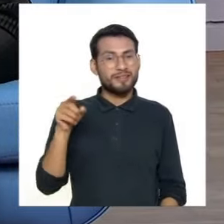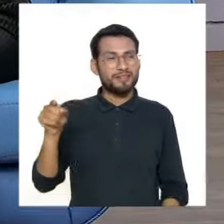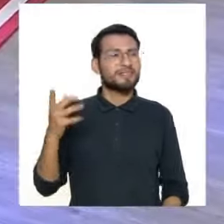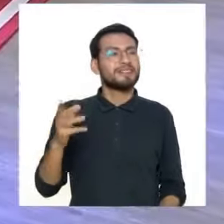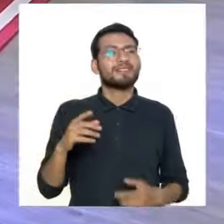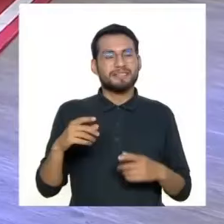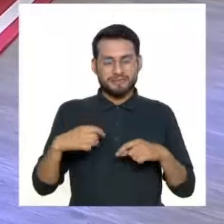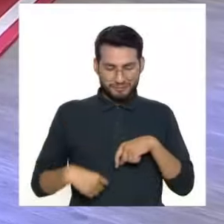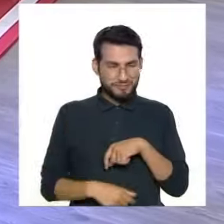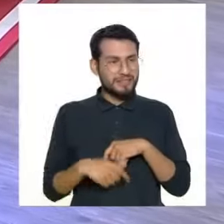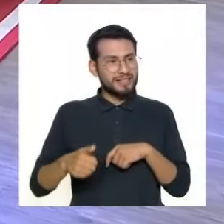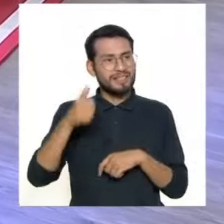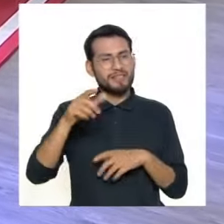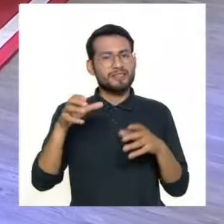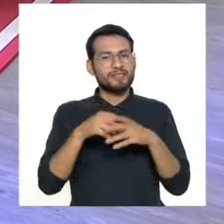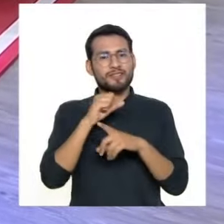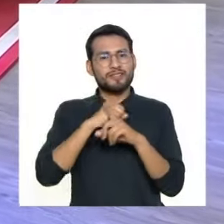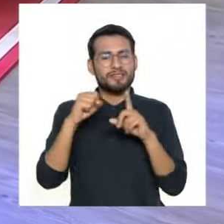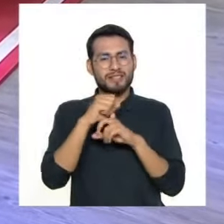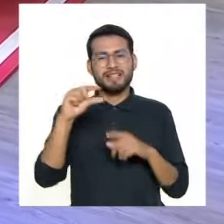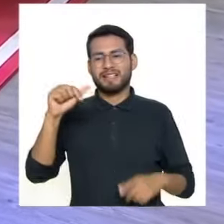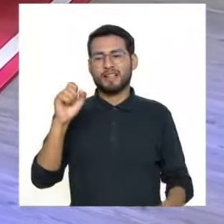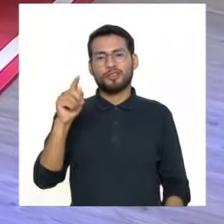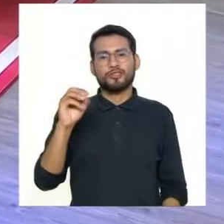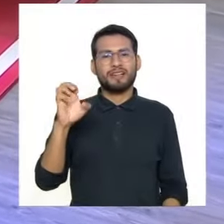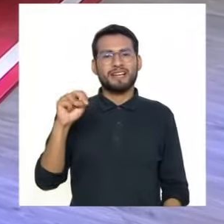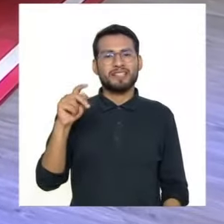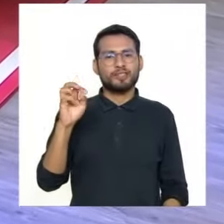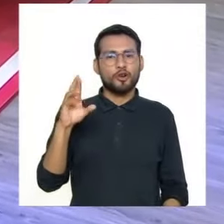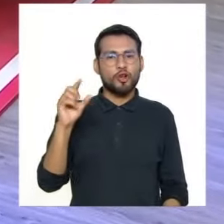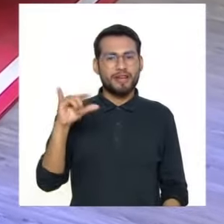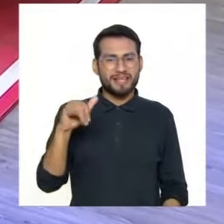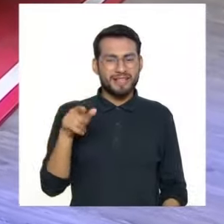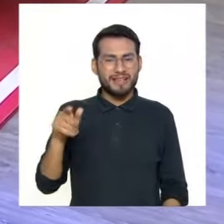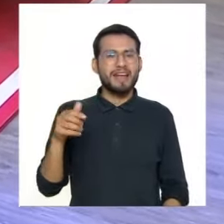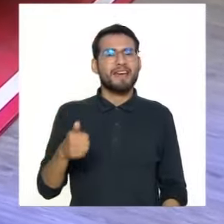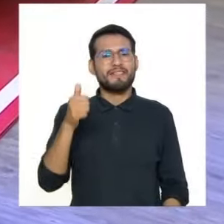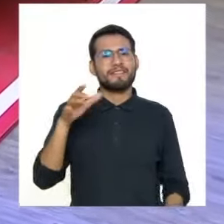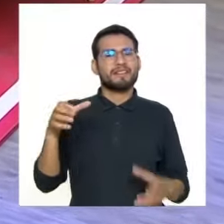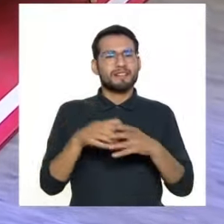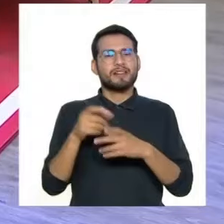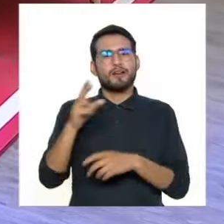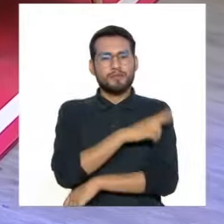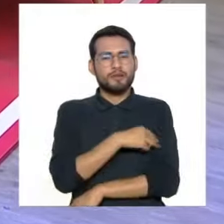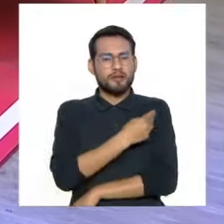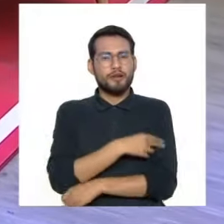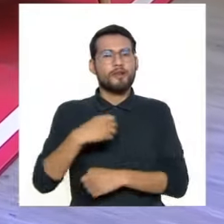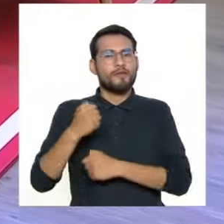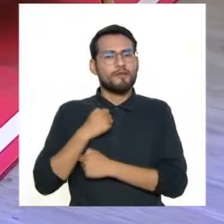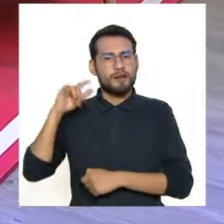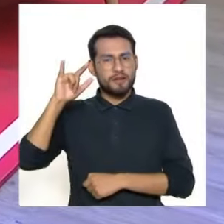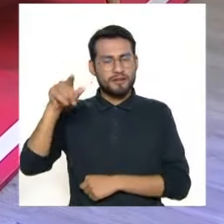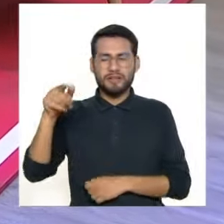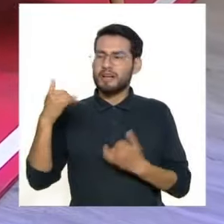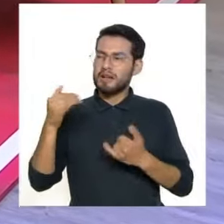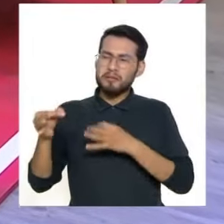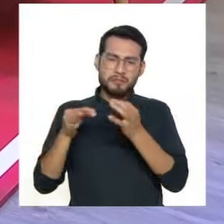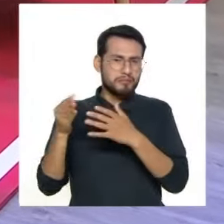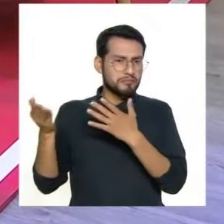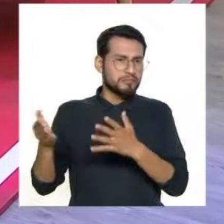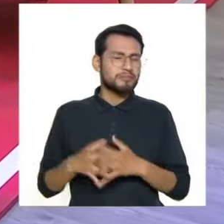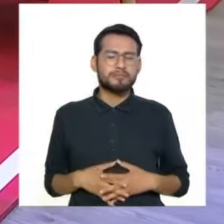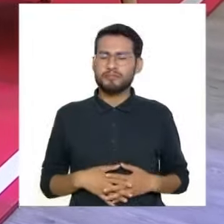gastroenterólogo ha sido jefe de la sociedad de gastroenterología y jefe del departamento del hospital de la fuerza aérea de gastroenterología para que nos hable